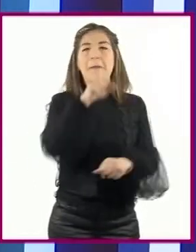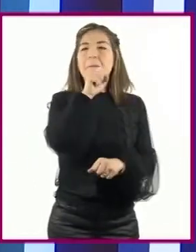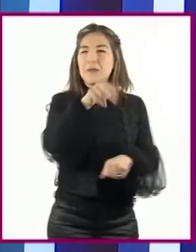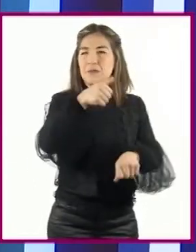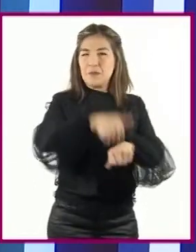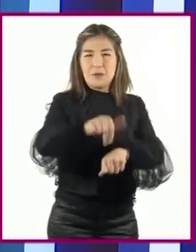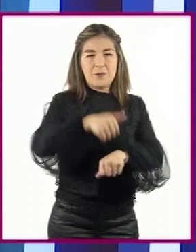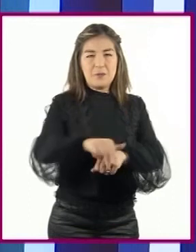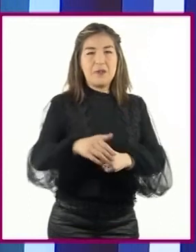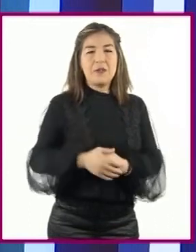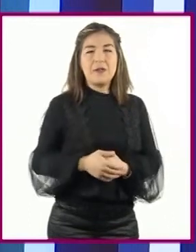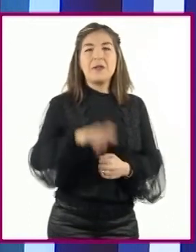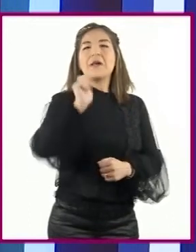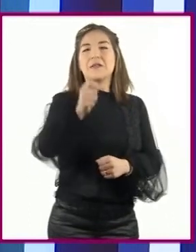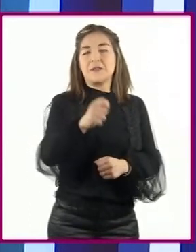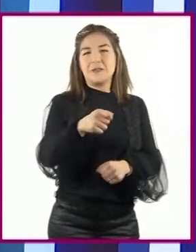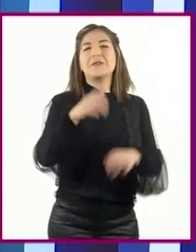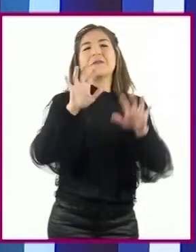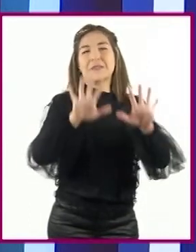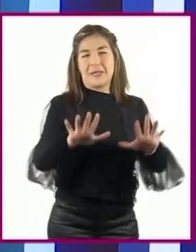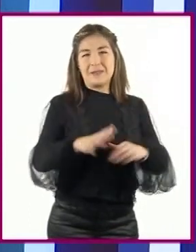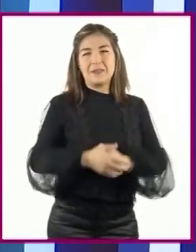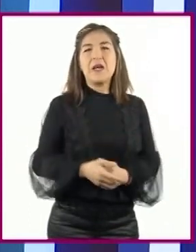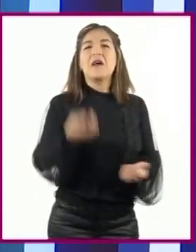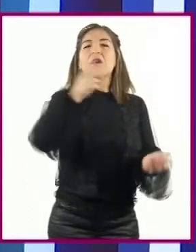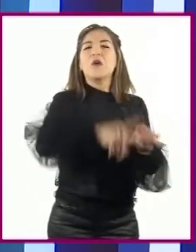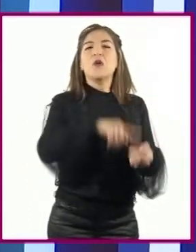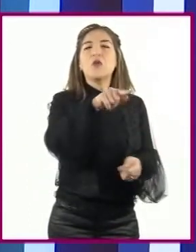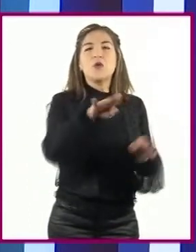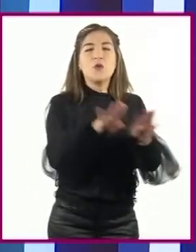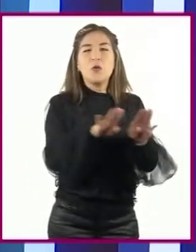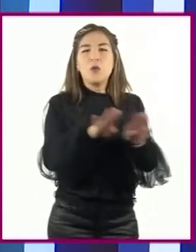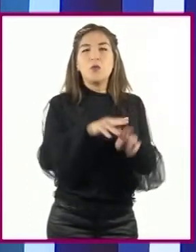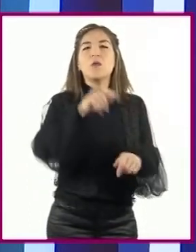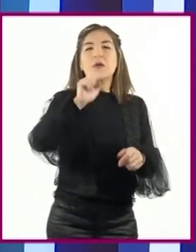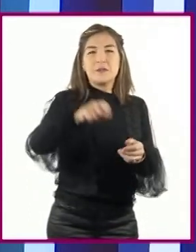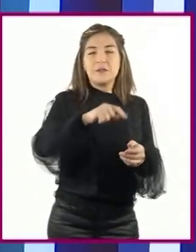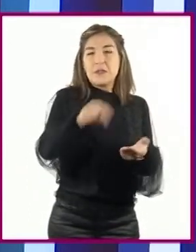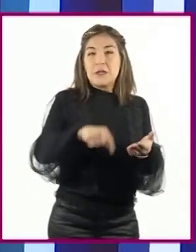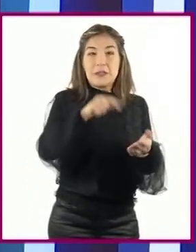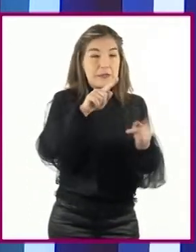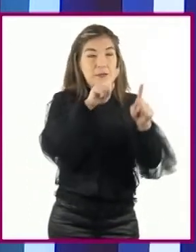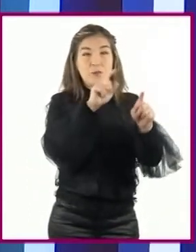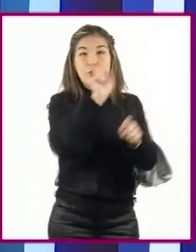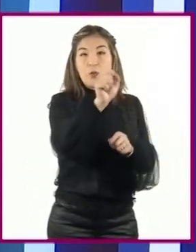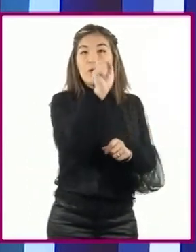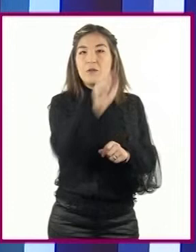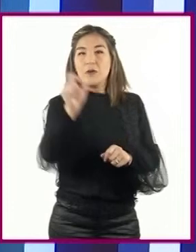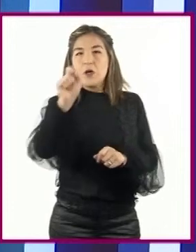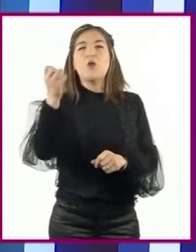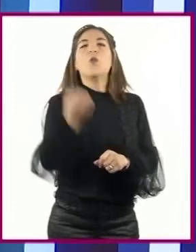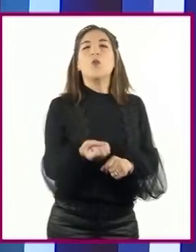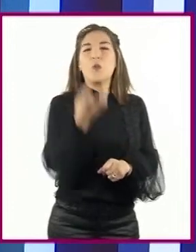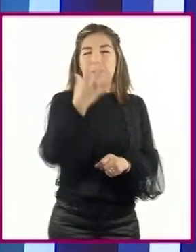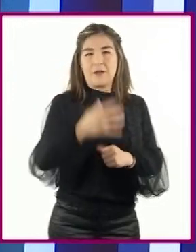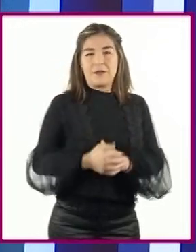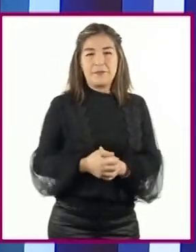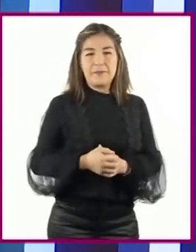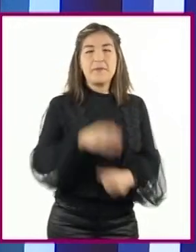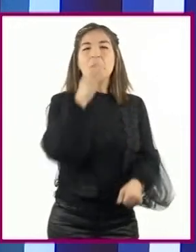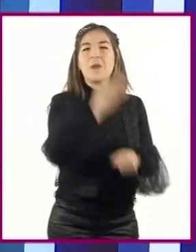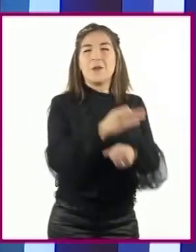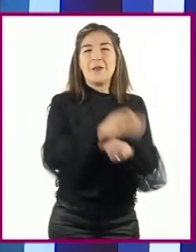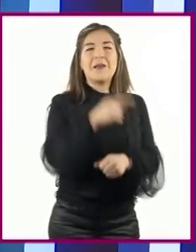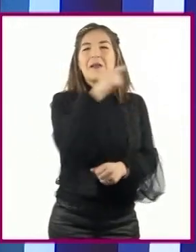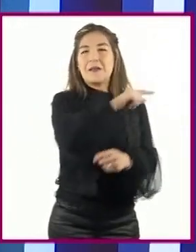misma, potencia de 10, según el número de cifras decimales que tenga el número decimal. En el caso del